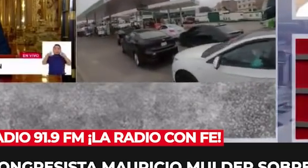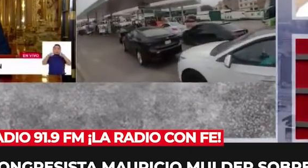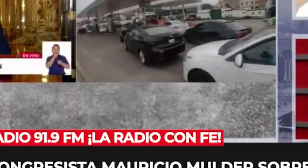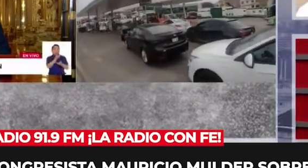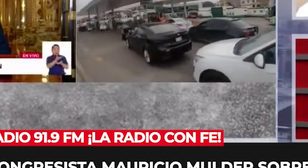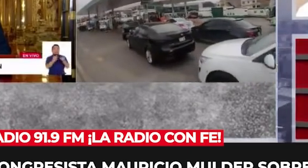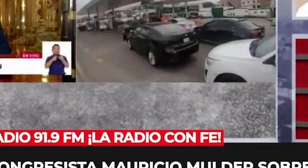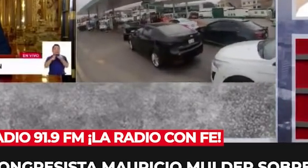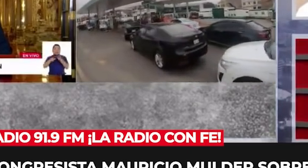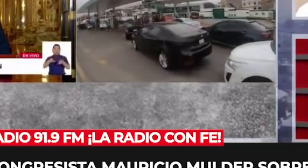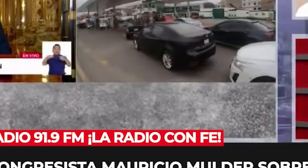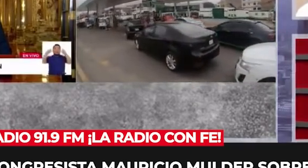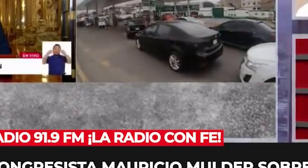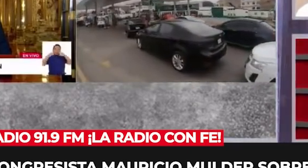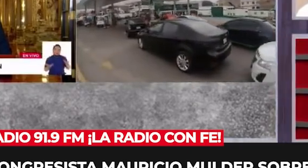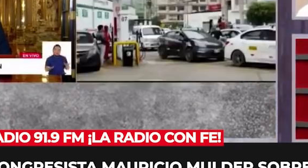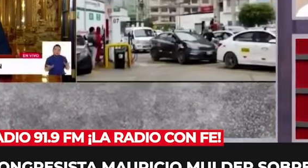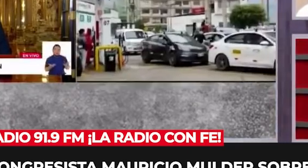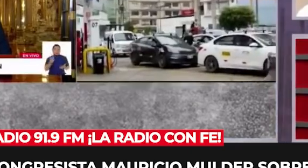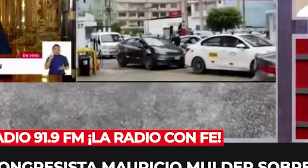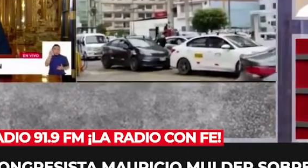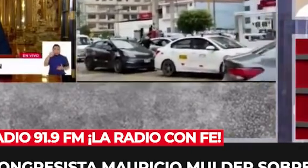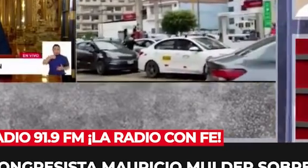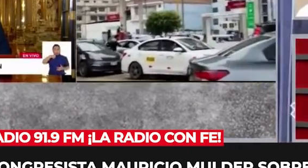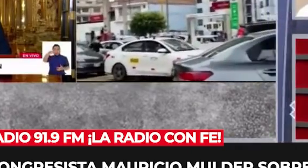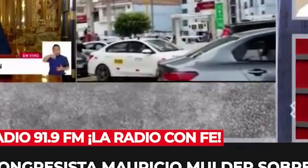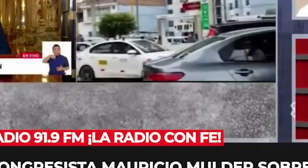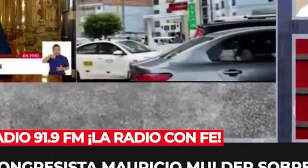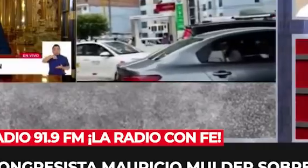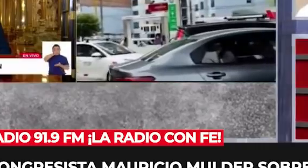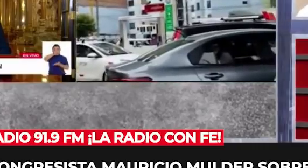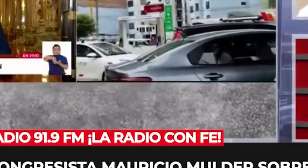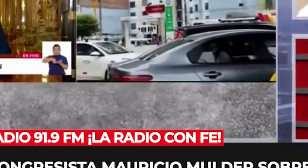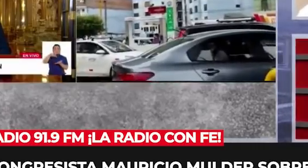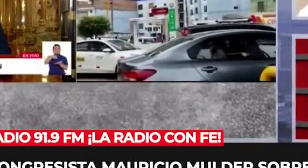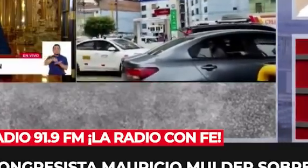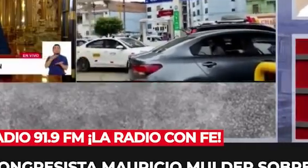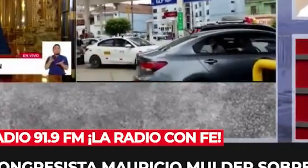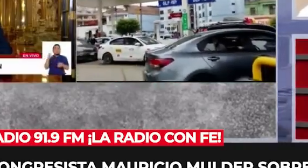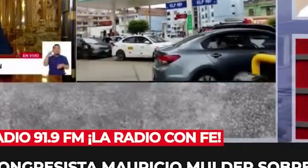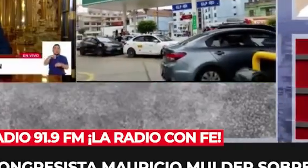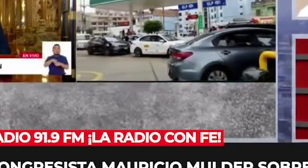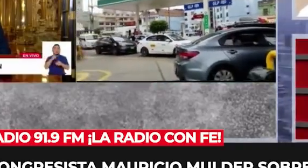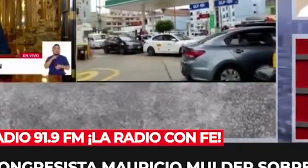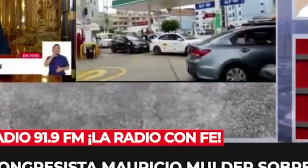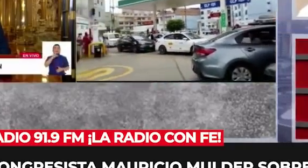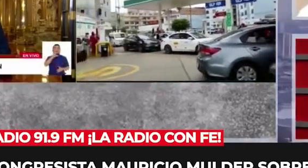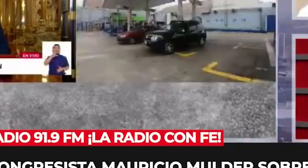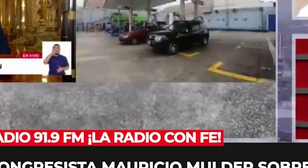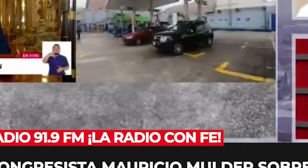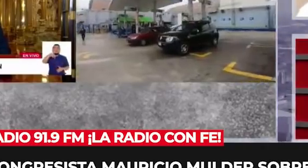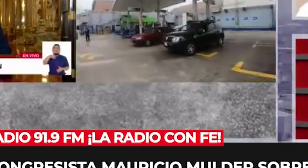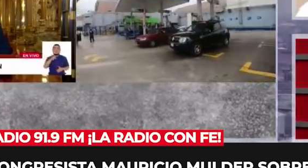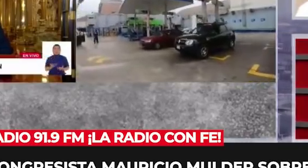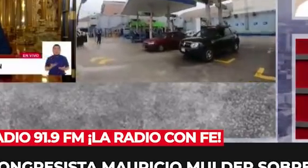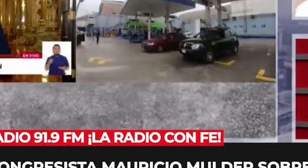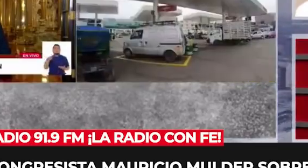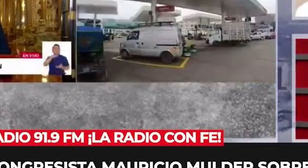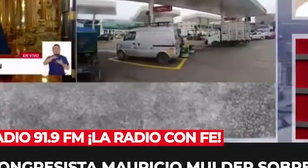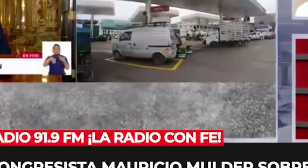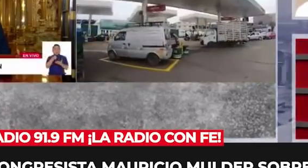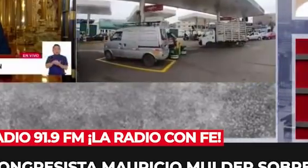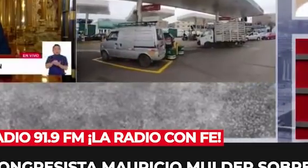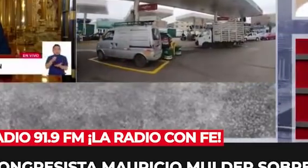señor Iber Maraví ha sido activista de Sendero Luminoso en sus horas ya de madurez, pero de joven ha